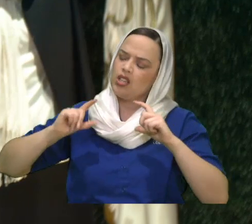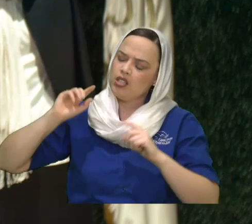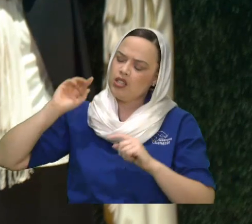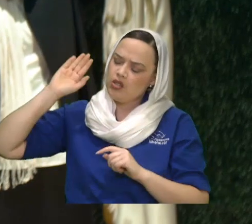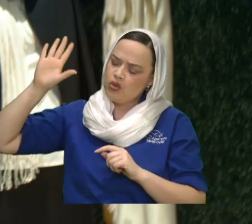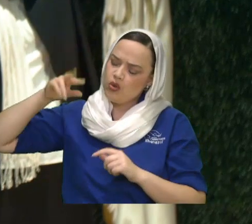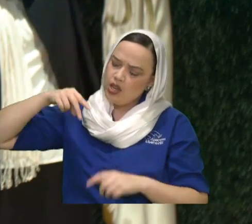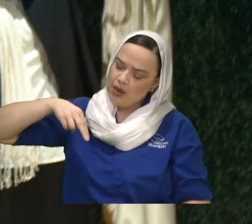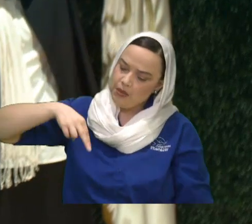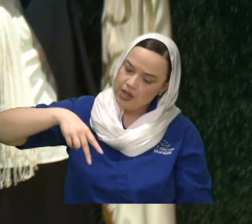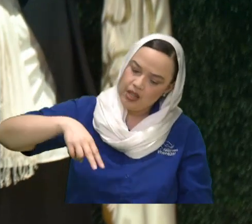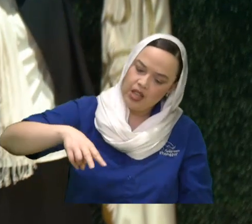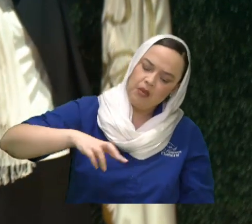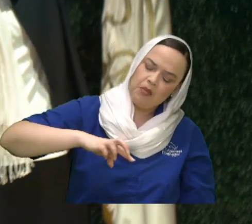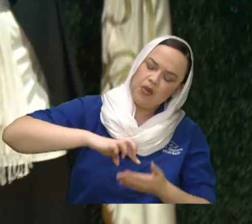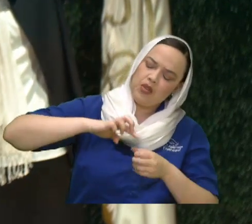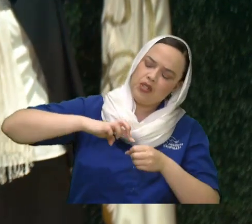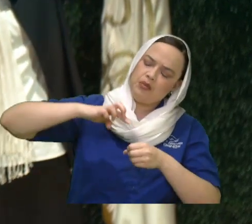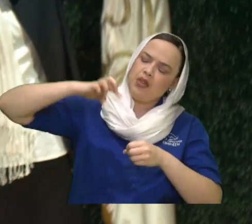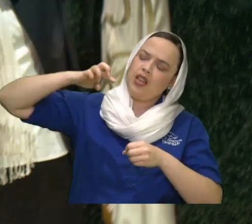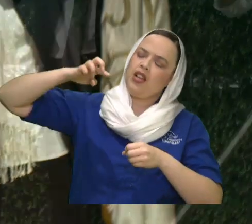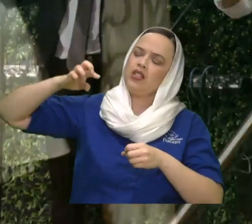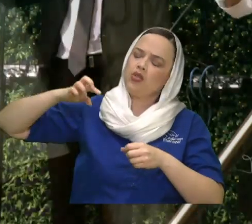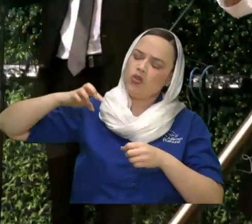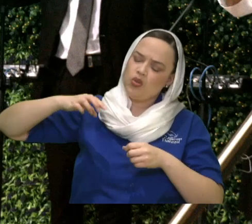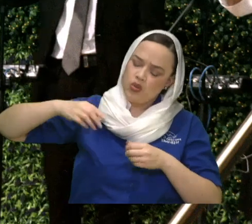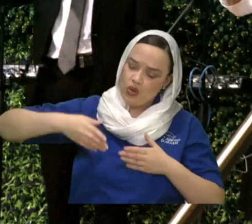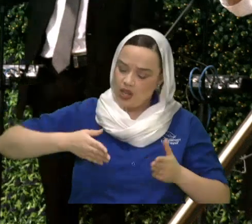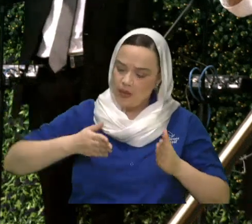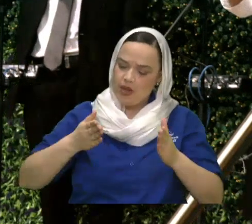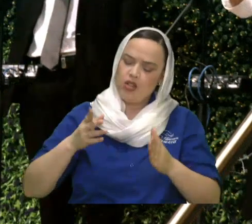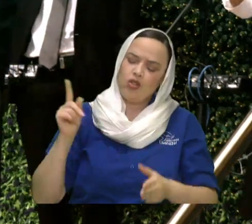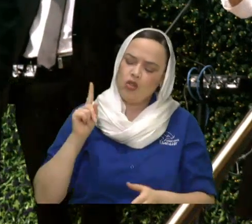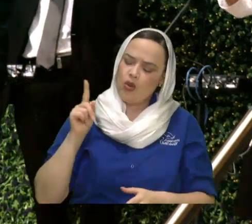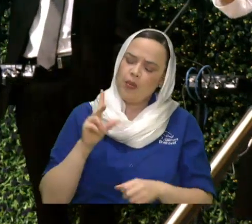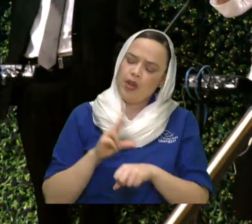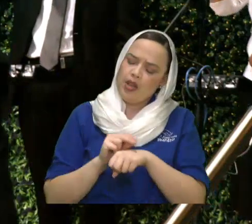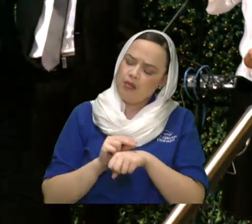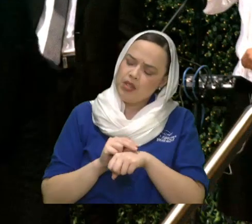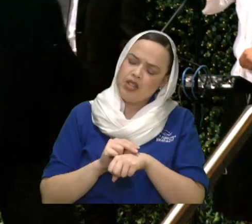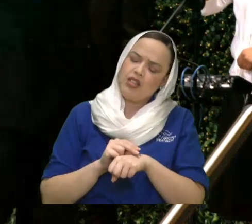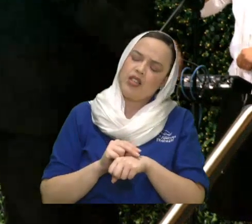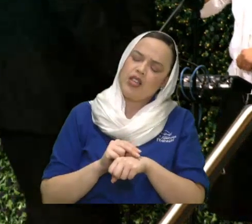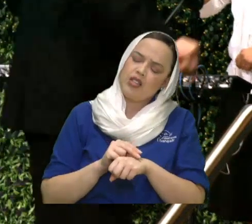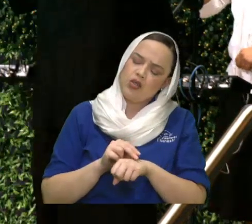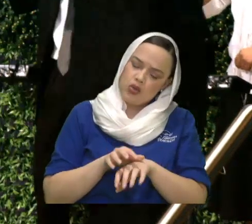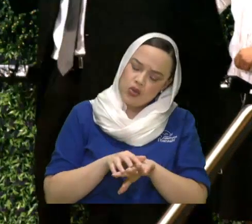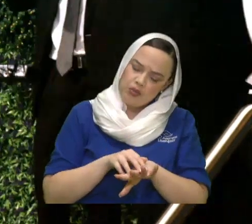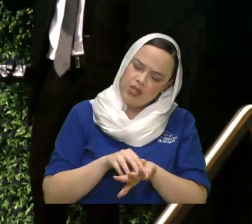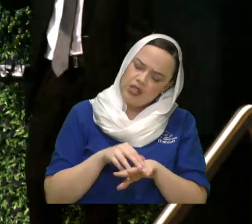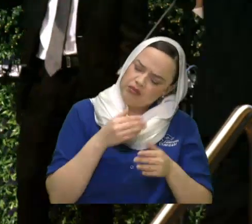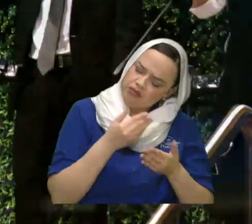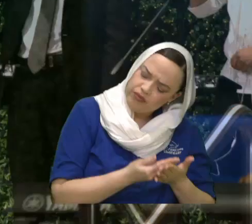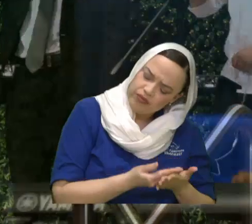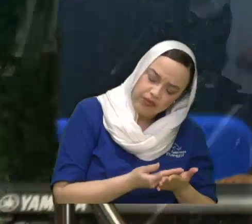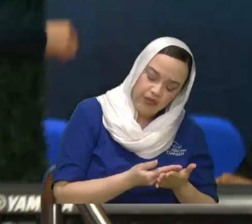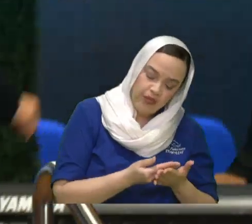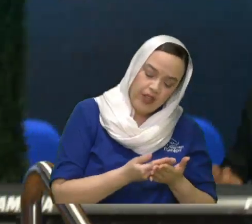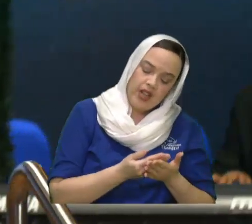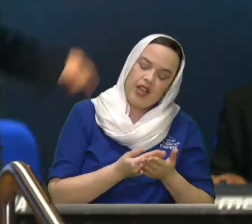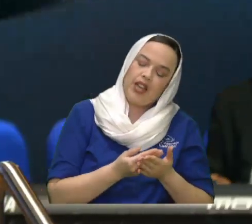camino no permitas que sus piernas valdés señor que puedan crecer rápidamente que se conviertan en